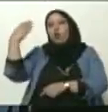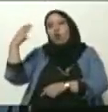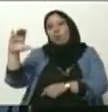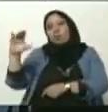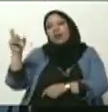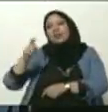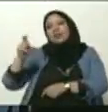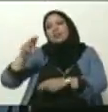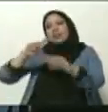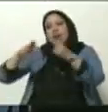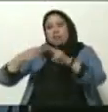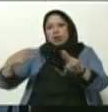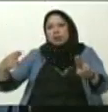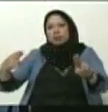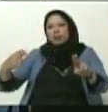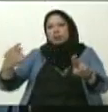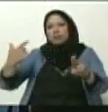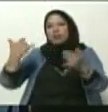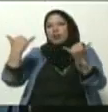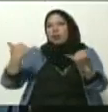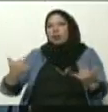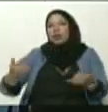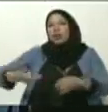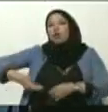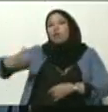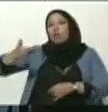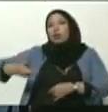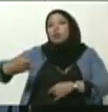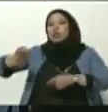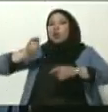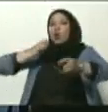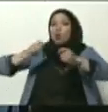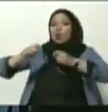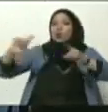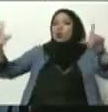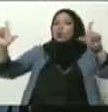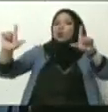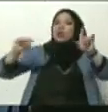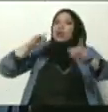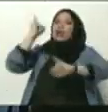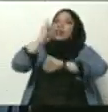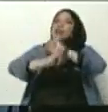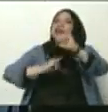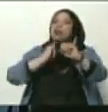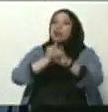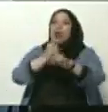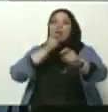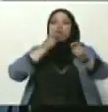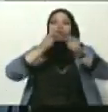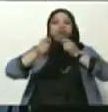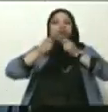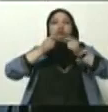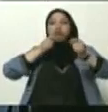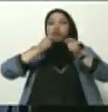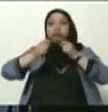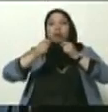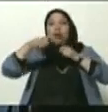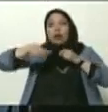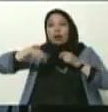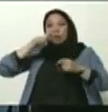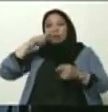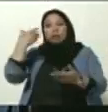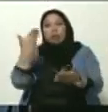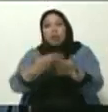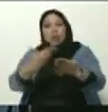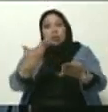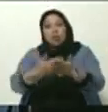Colombia. Destacar también la presencia de importantes medios de comunicación, la prensa internacional, que hoy está acá siendo testigo del